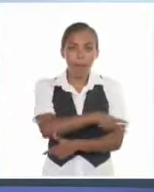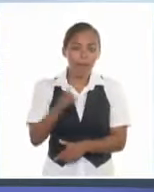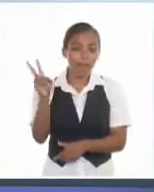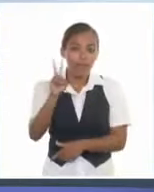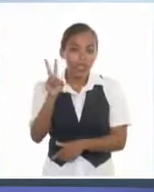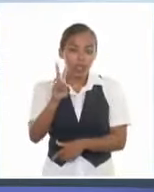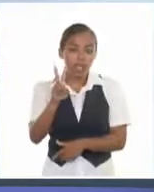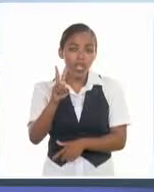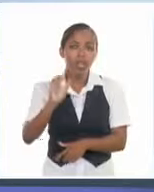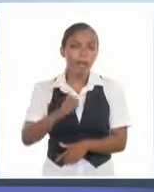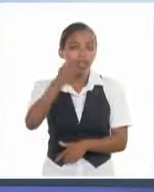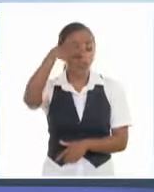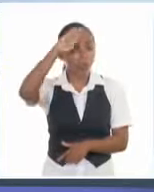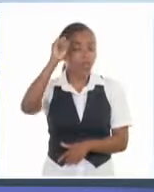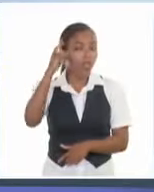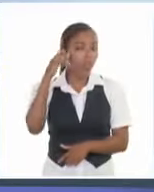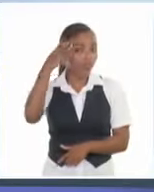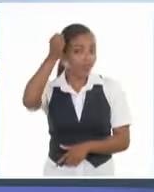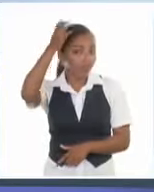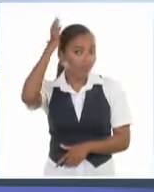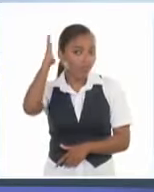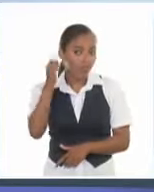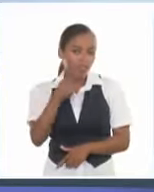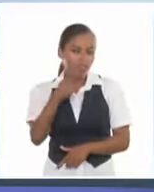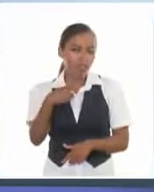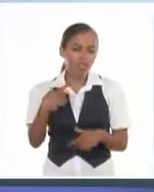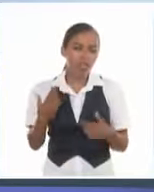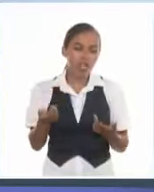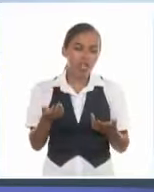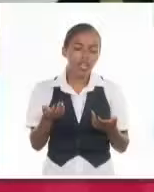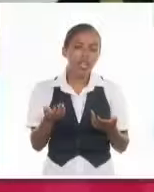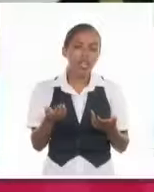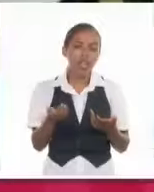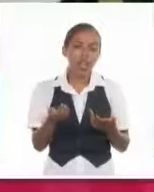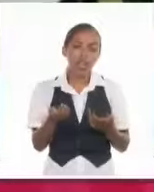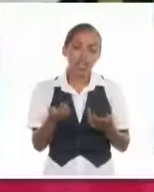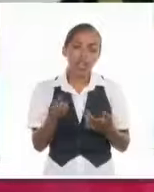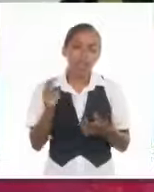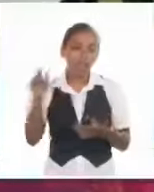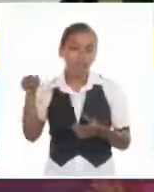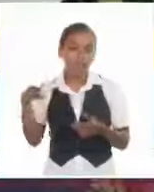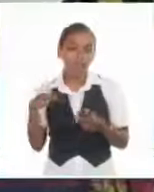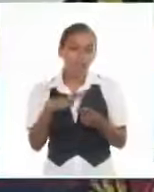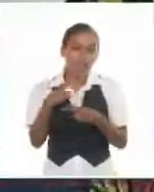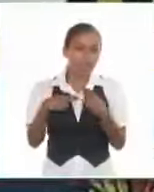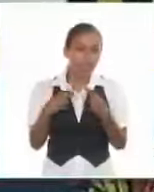alianza ha demostrado cómo y cuánto se puede hacer desde el sur.